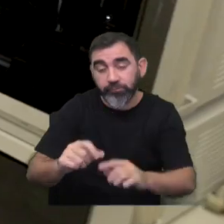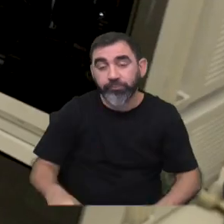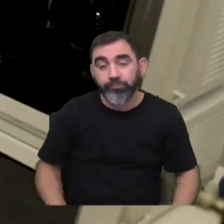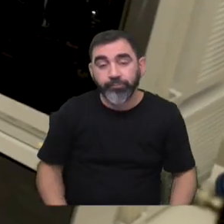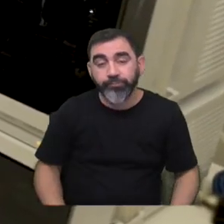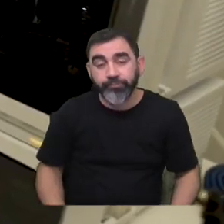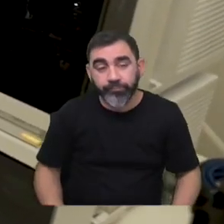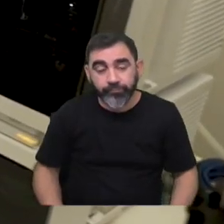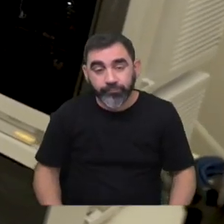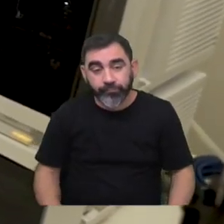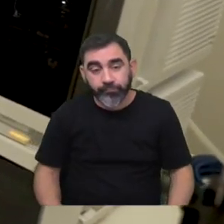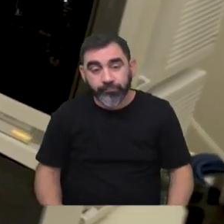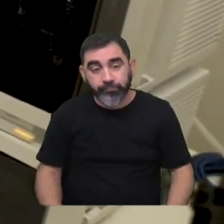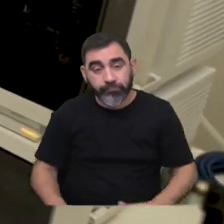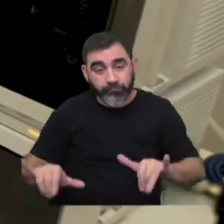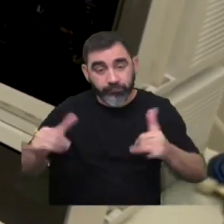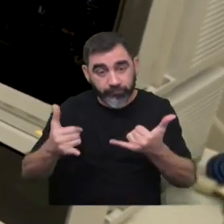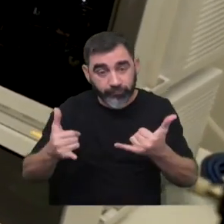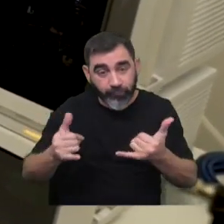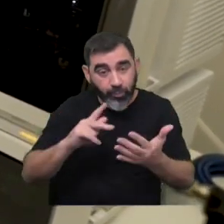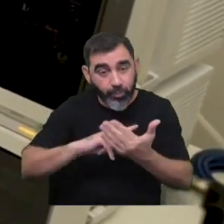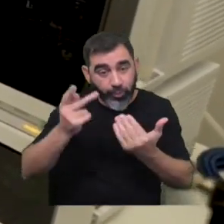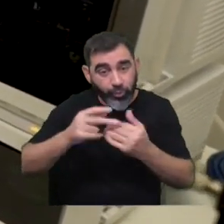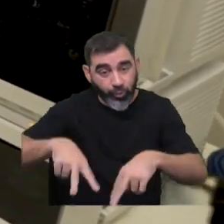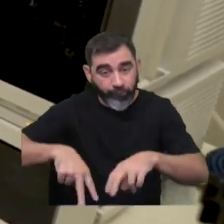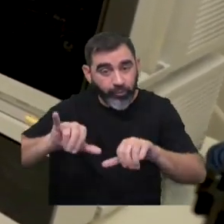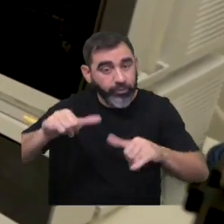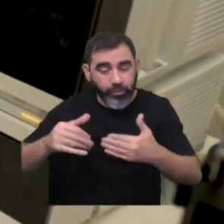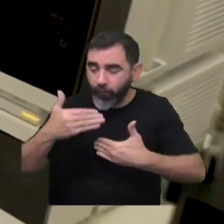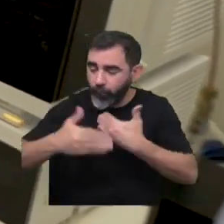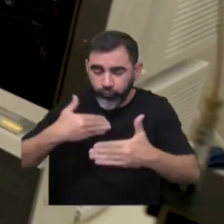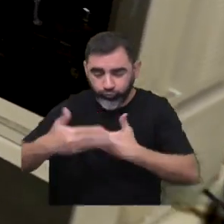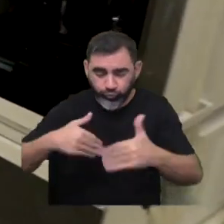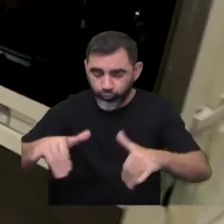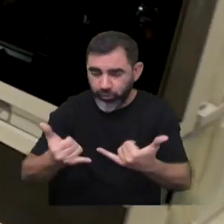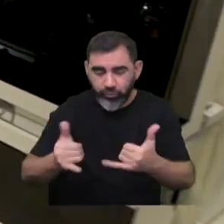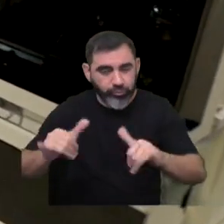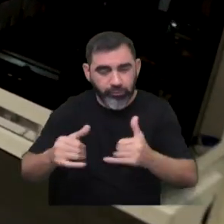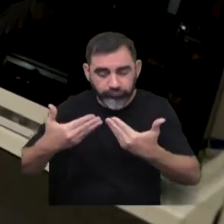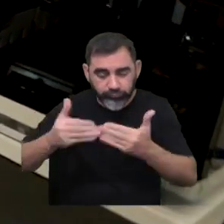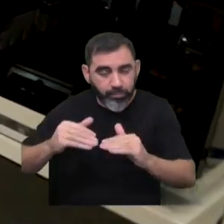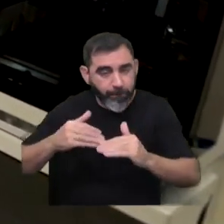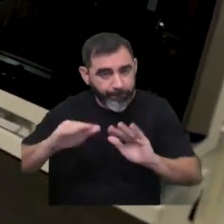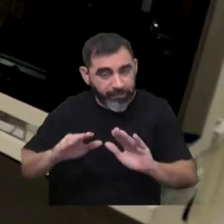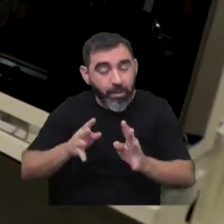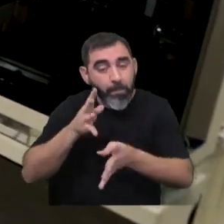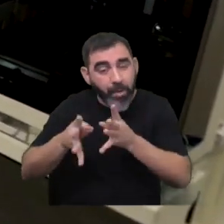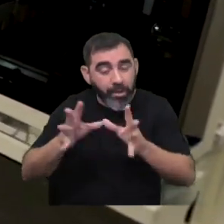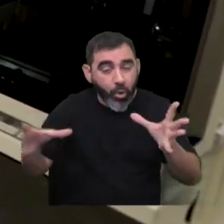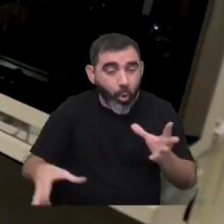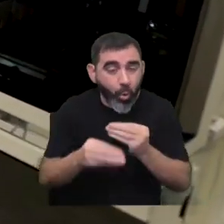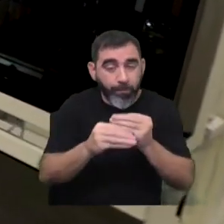sí, pero este ya está afectado a proyectos de investigación. Sí, ya está trabajando. Ya los estamos empezando a usar, son equipos